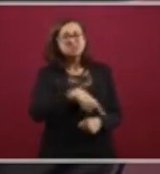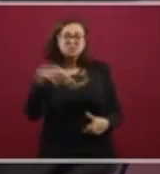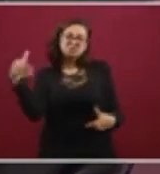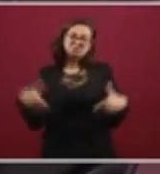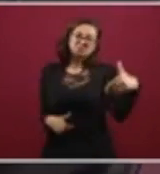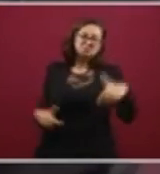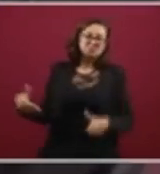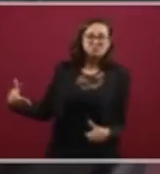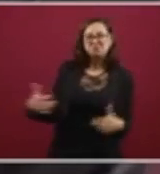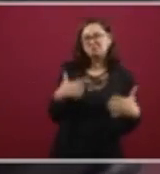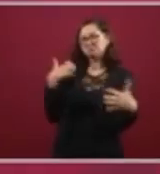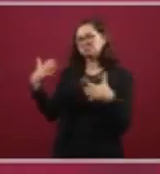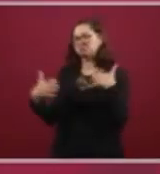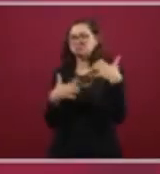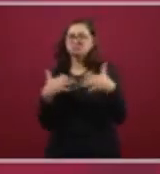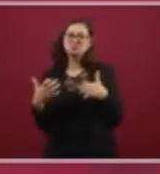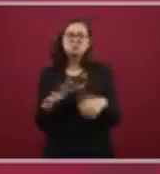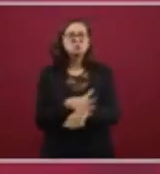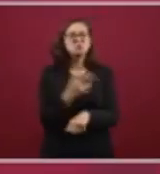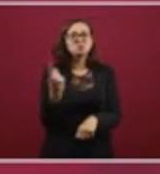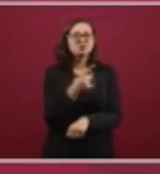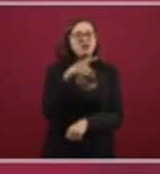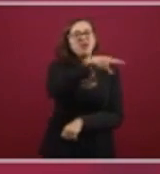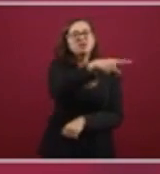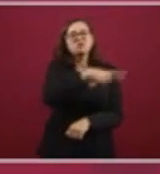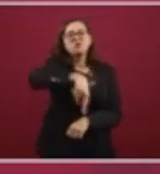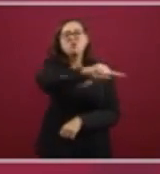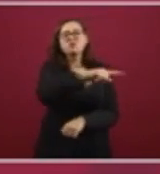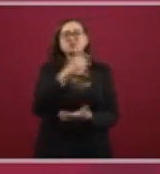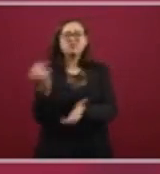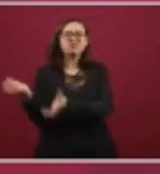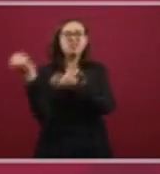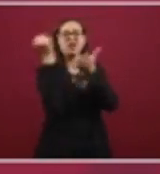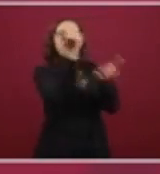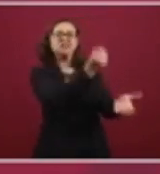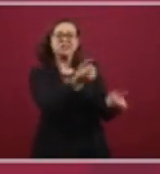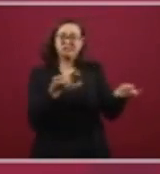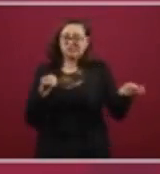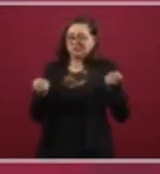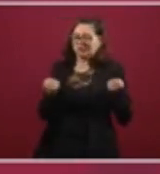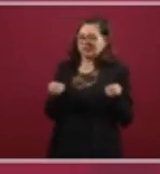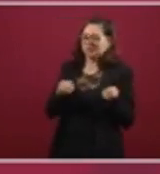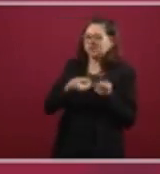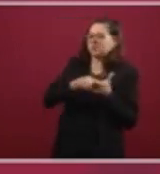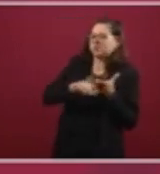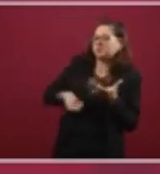con los que manejaban todos estos programas y era